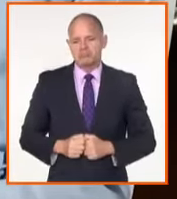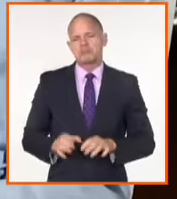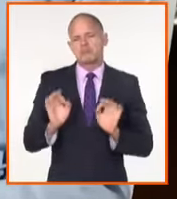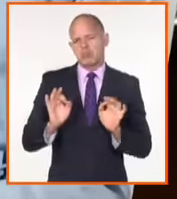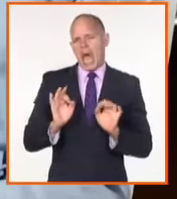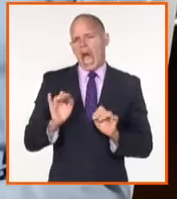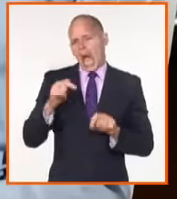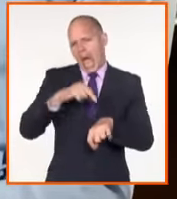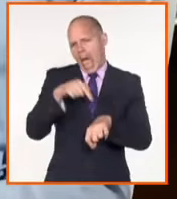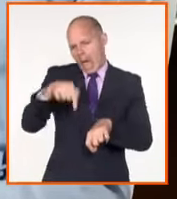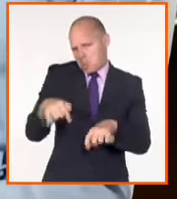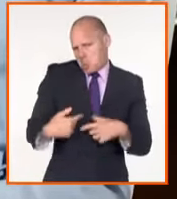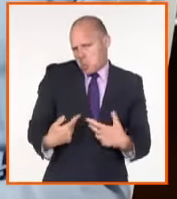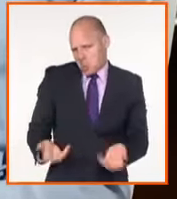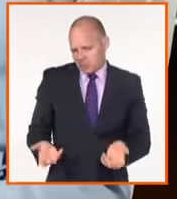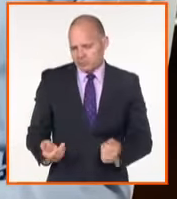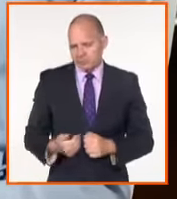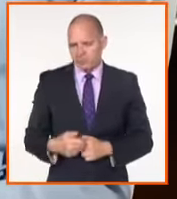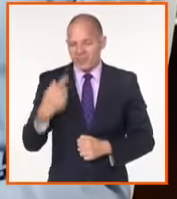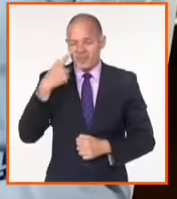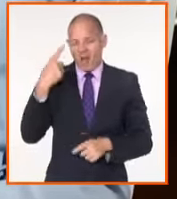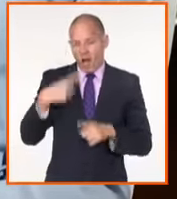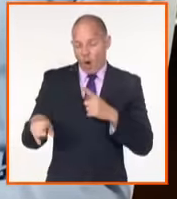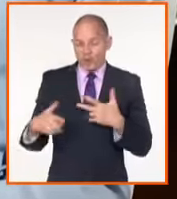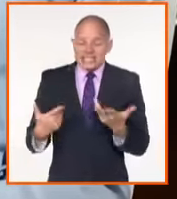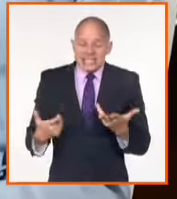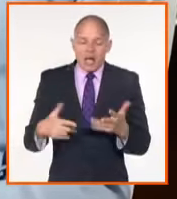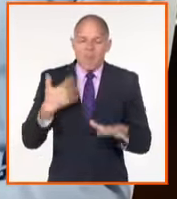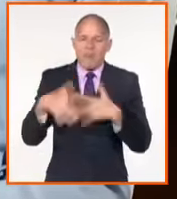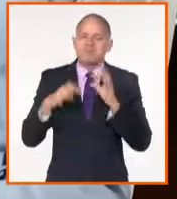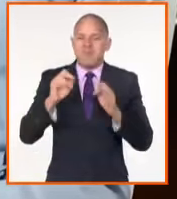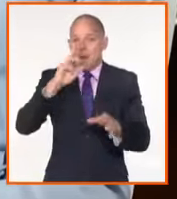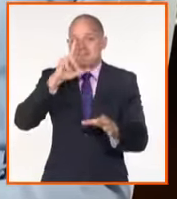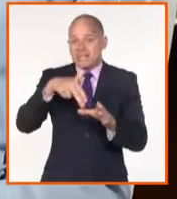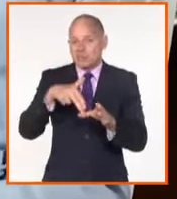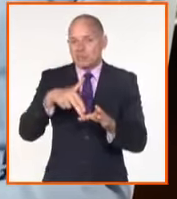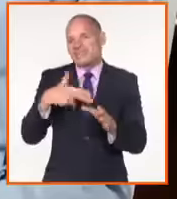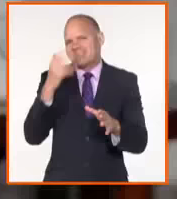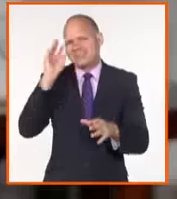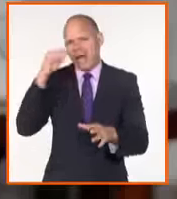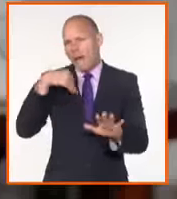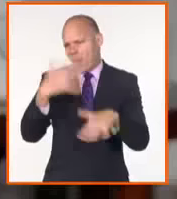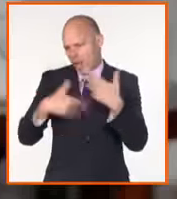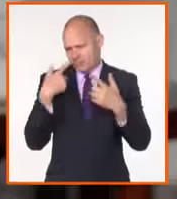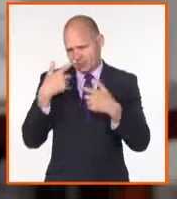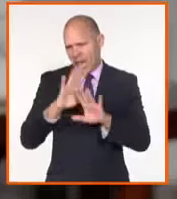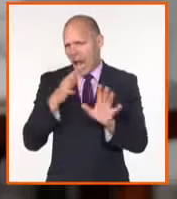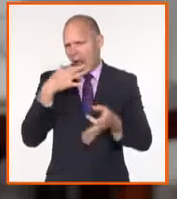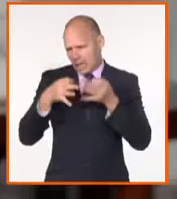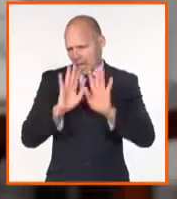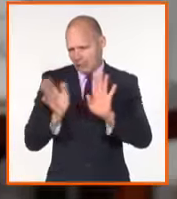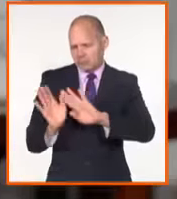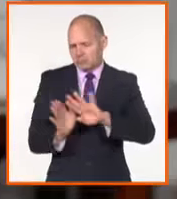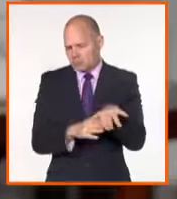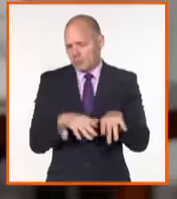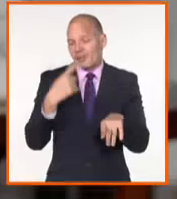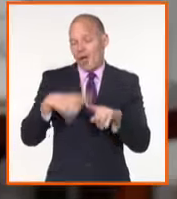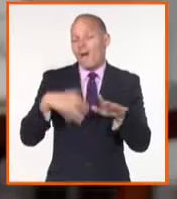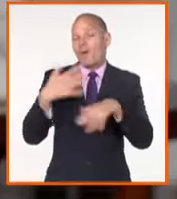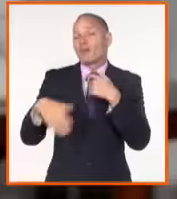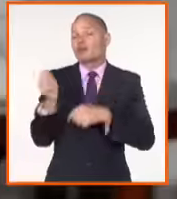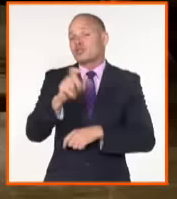particular, los déficits de combustible, que por razones que ya hemos explicado. Los problemas sociales, por supuesto, tienen mucha